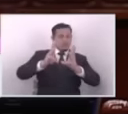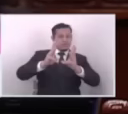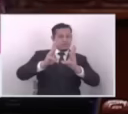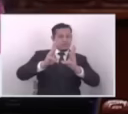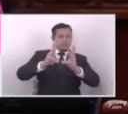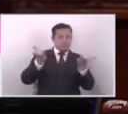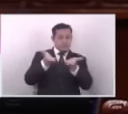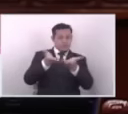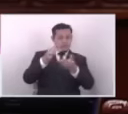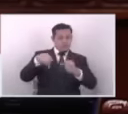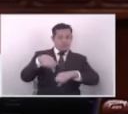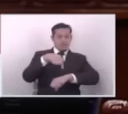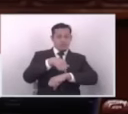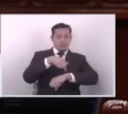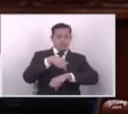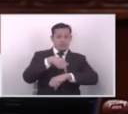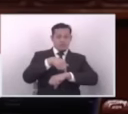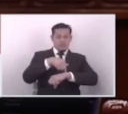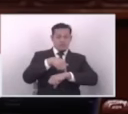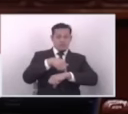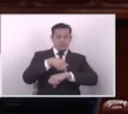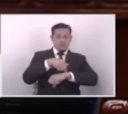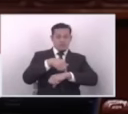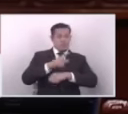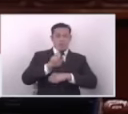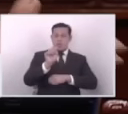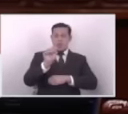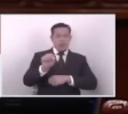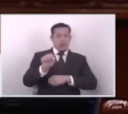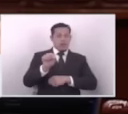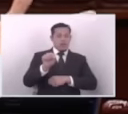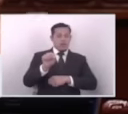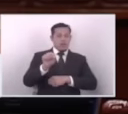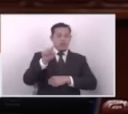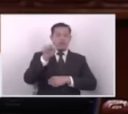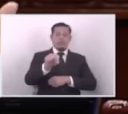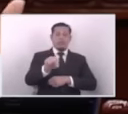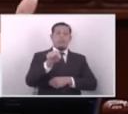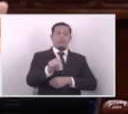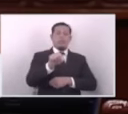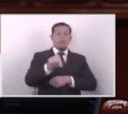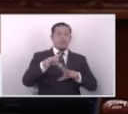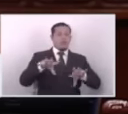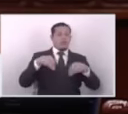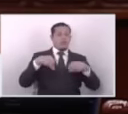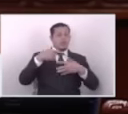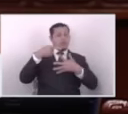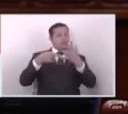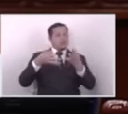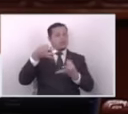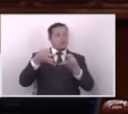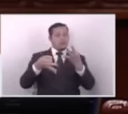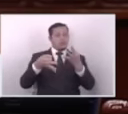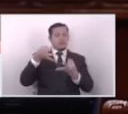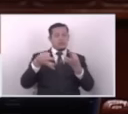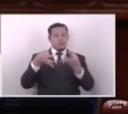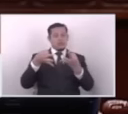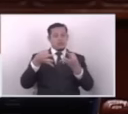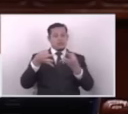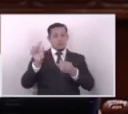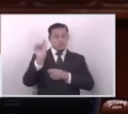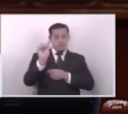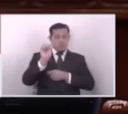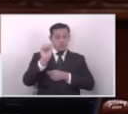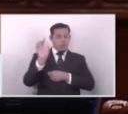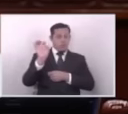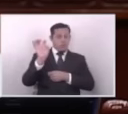están pasando ahorita, ah, no, pero ahí los puyabotones aprueban leyes que dan permiso